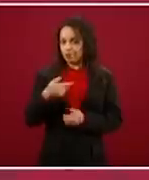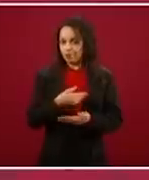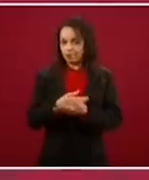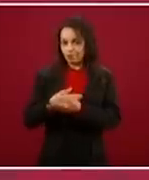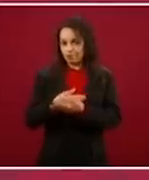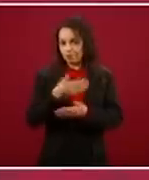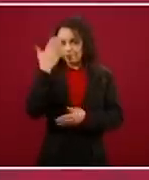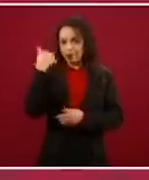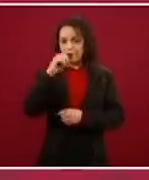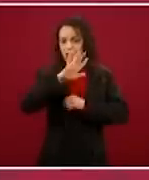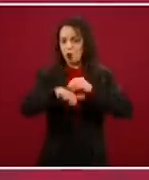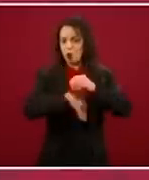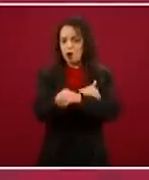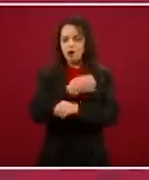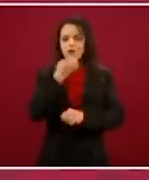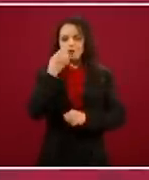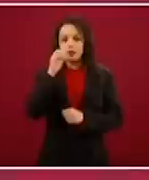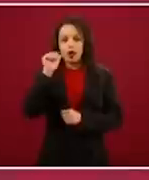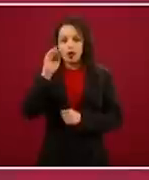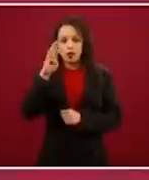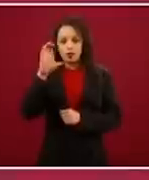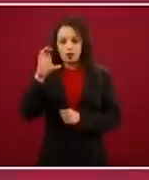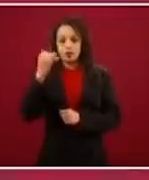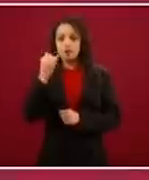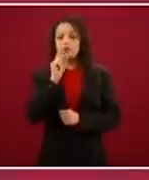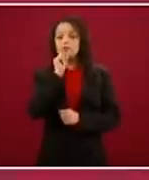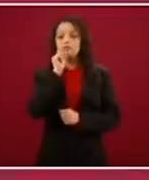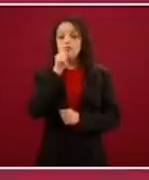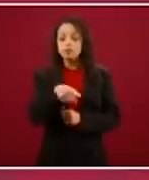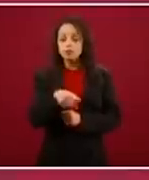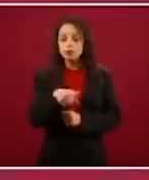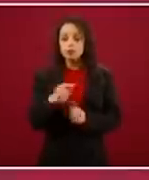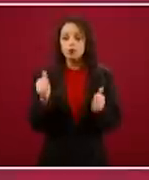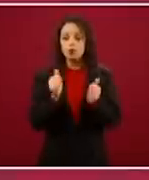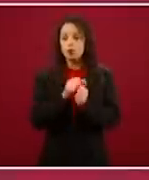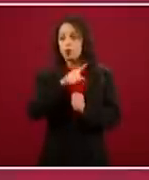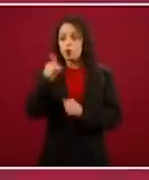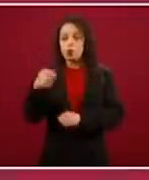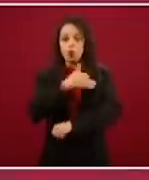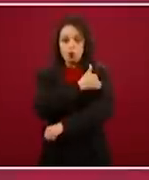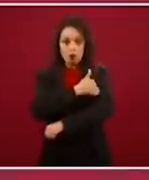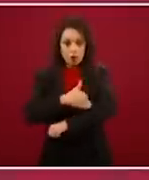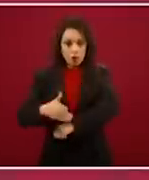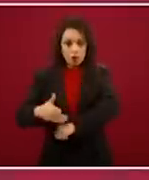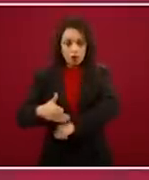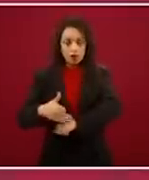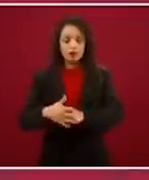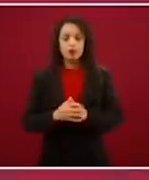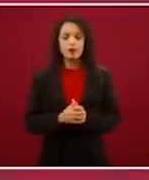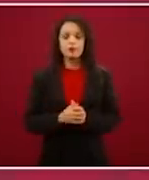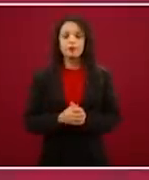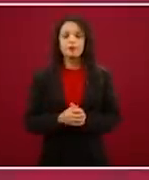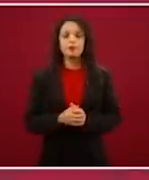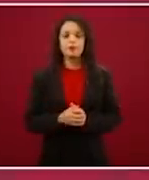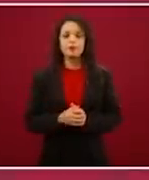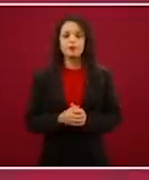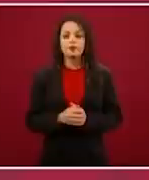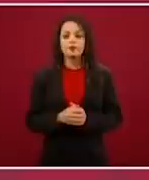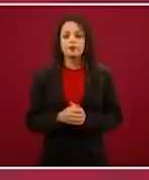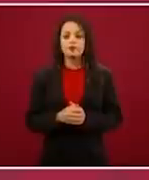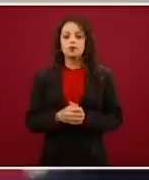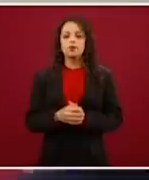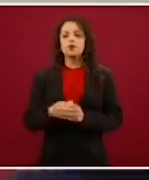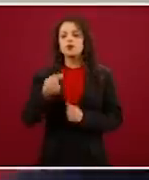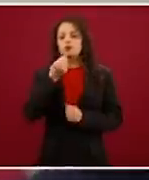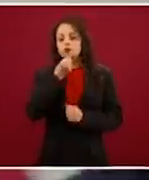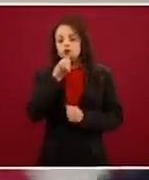ABC y también con familiares de niñas, niños,